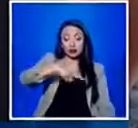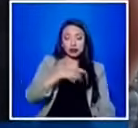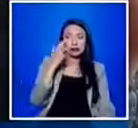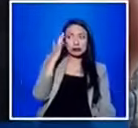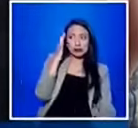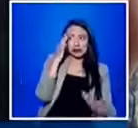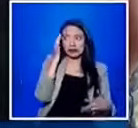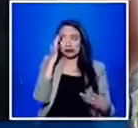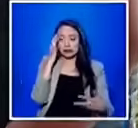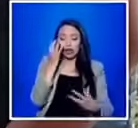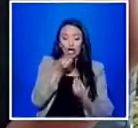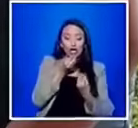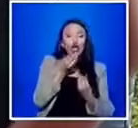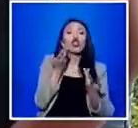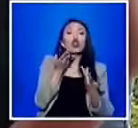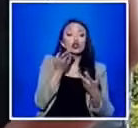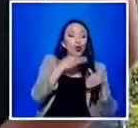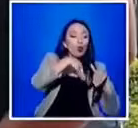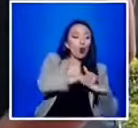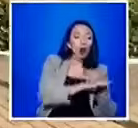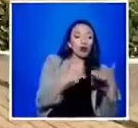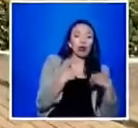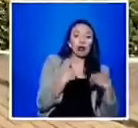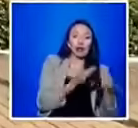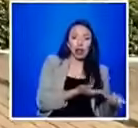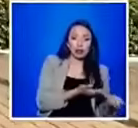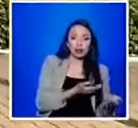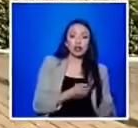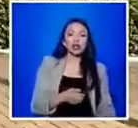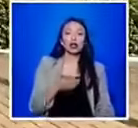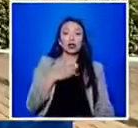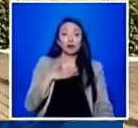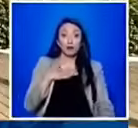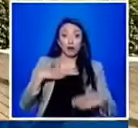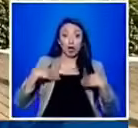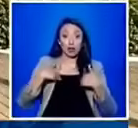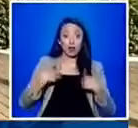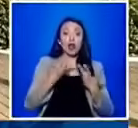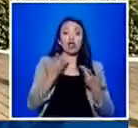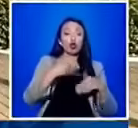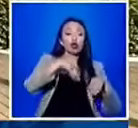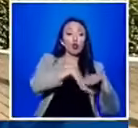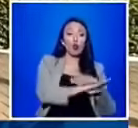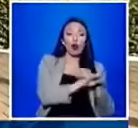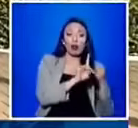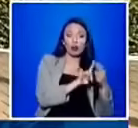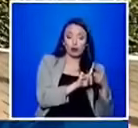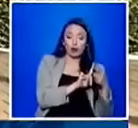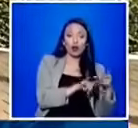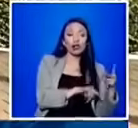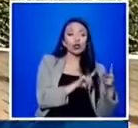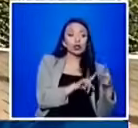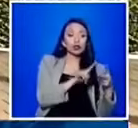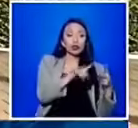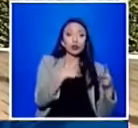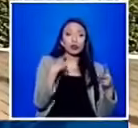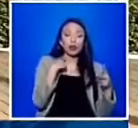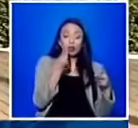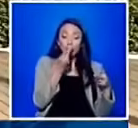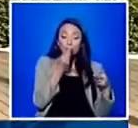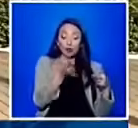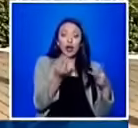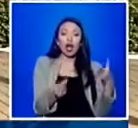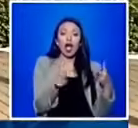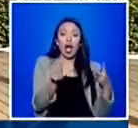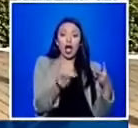quienes temen no tener dónde resguardar a sus animales. El ganado, porque no tienen a dónde ponerlo, y lo que